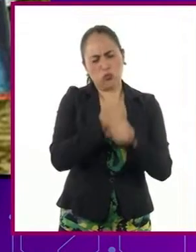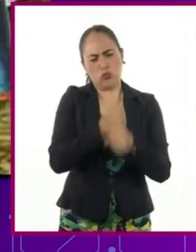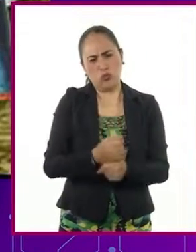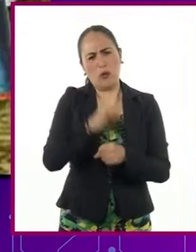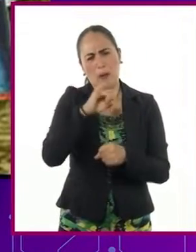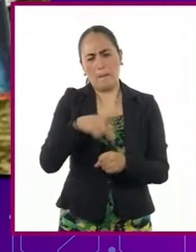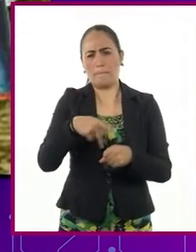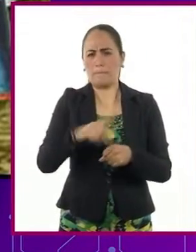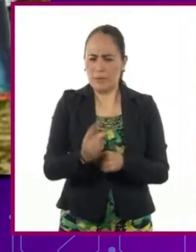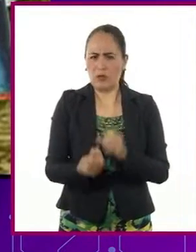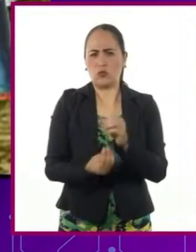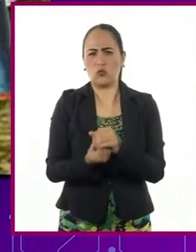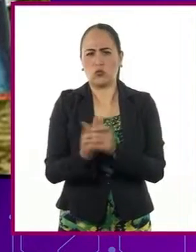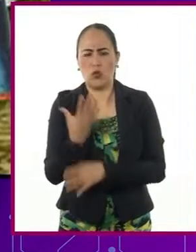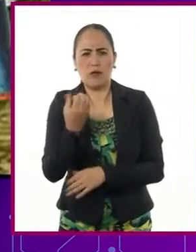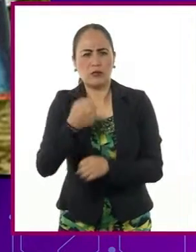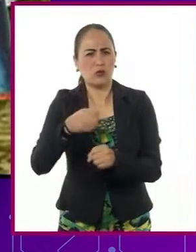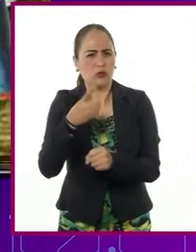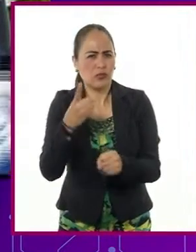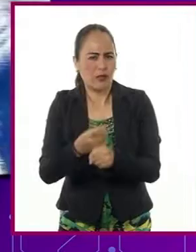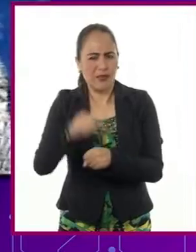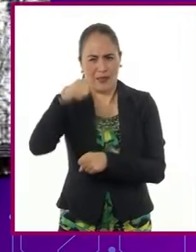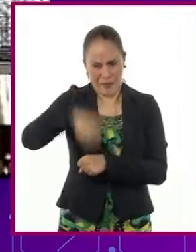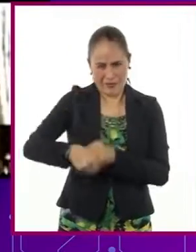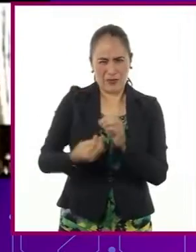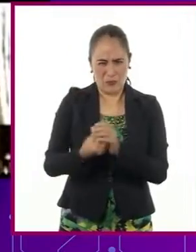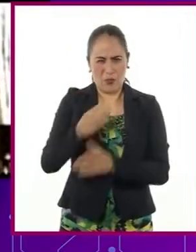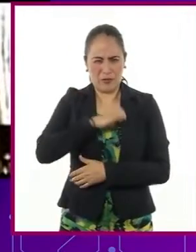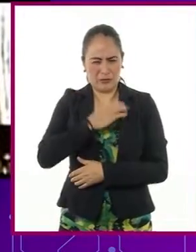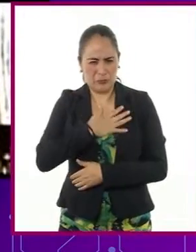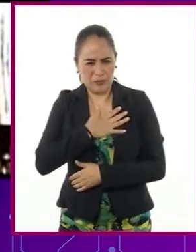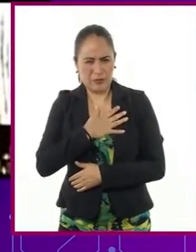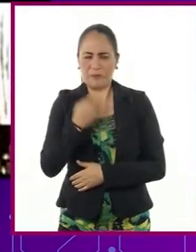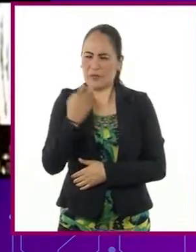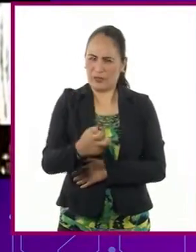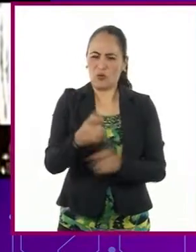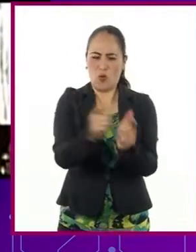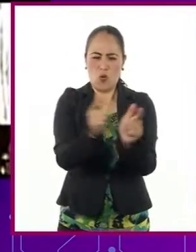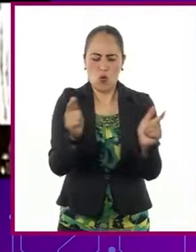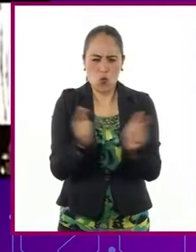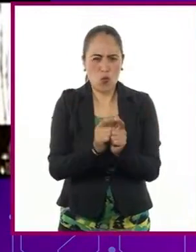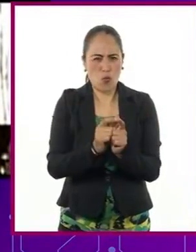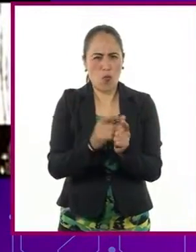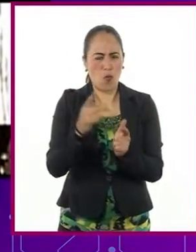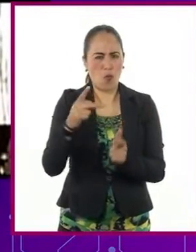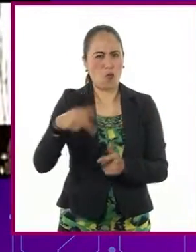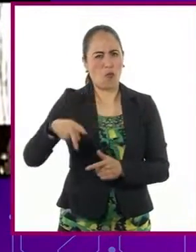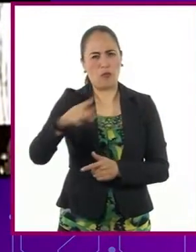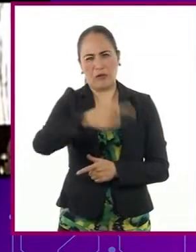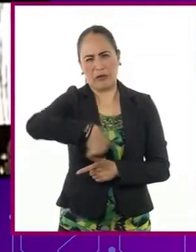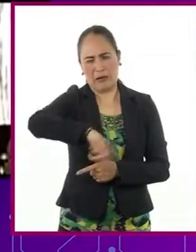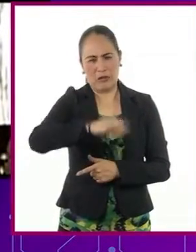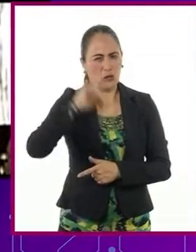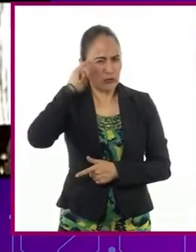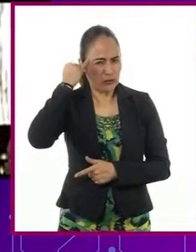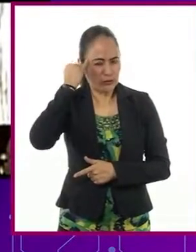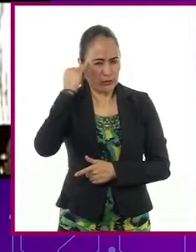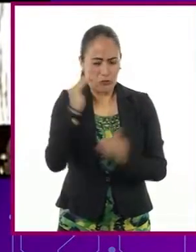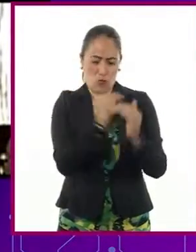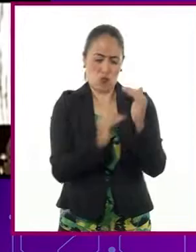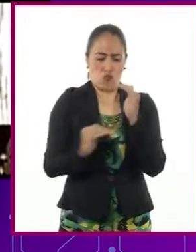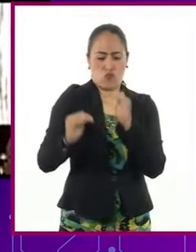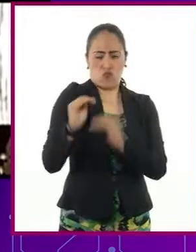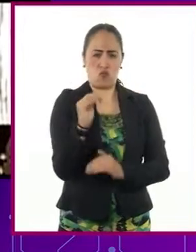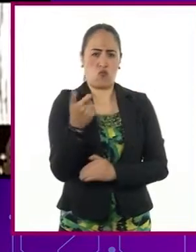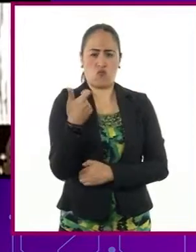la sociedad novohispana. Se puede apreciar muy bien en esta nobleza indígena, que es la indispensable intermediaria, pero que de otra